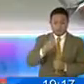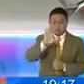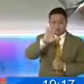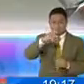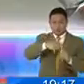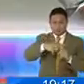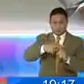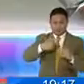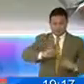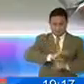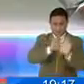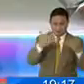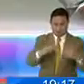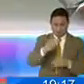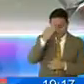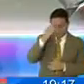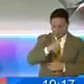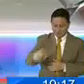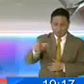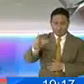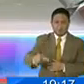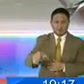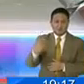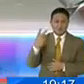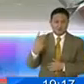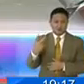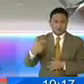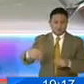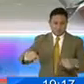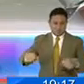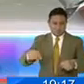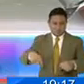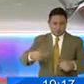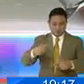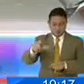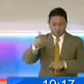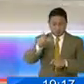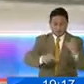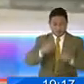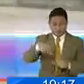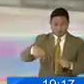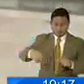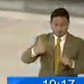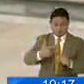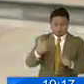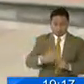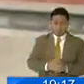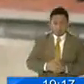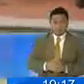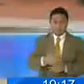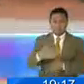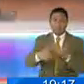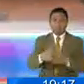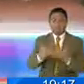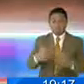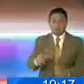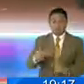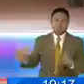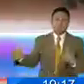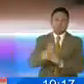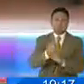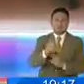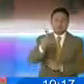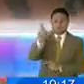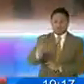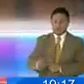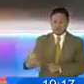teníamos identificadas esta moto con dos ocupantes que estaban realizando de igual manera los robos a personas. A las pocas cuadras fueron alcanzados. Uno de los